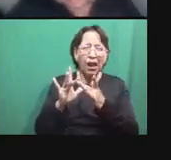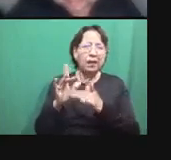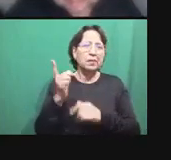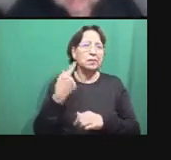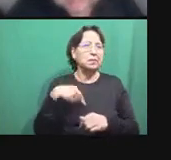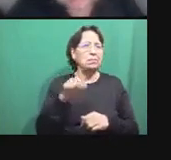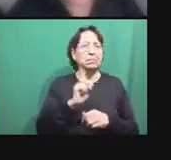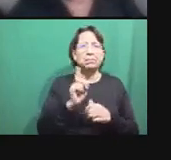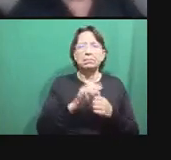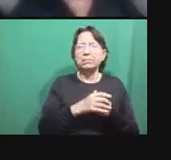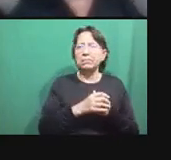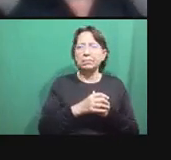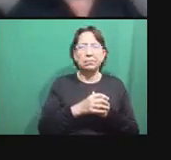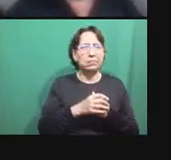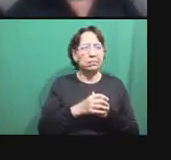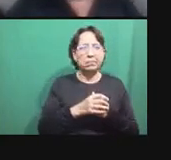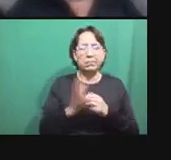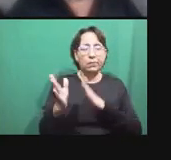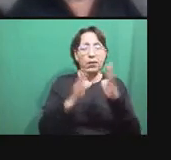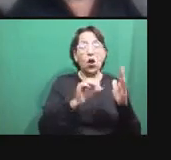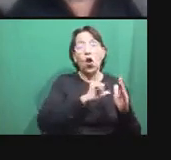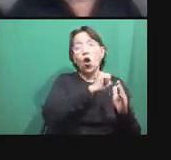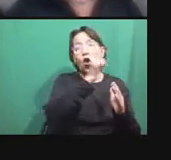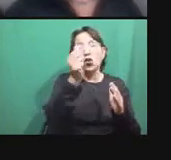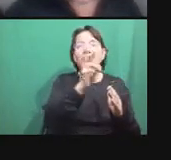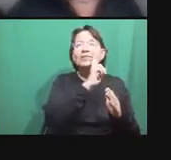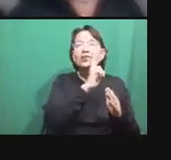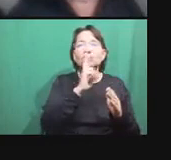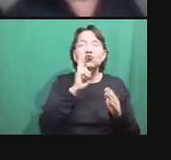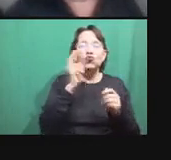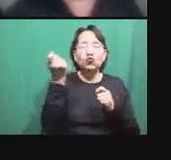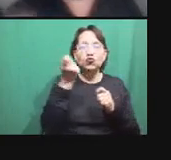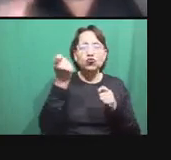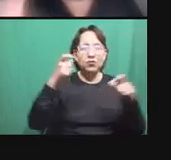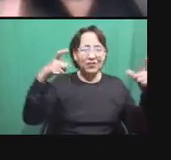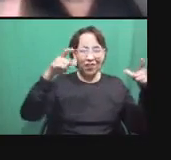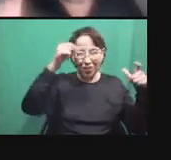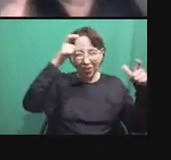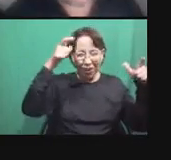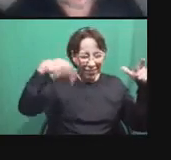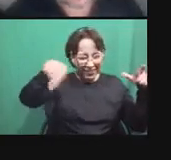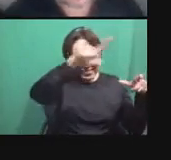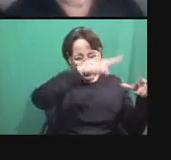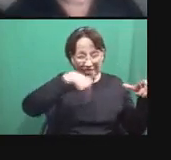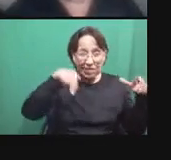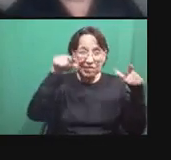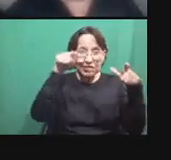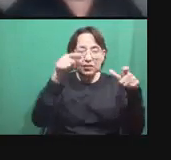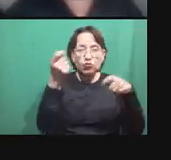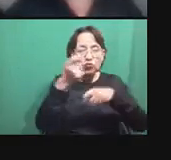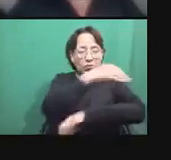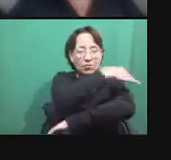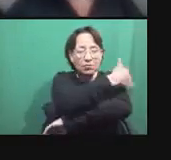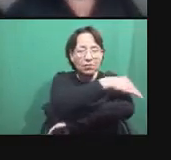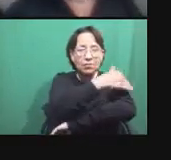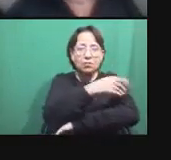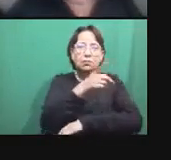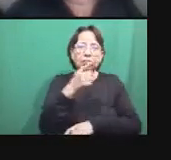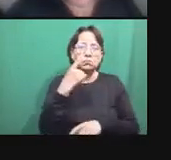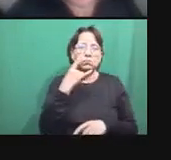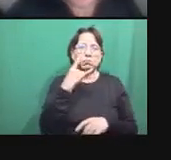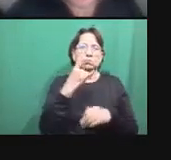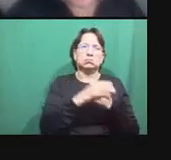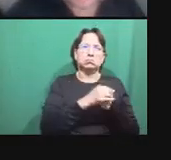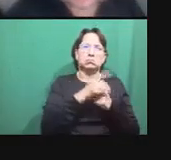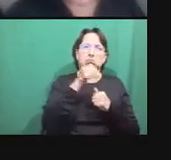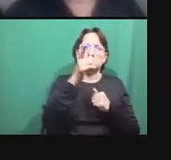queda cerca a la Plaza de Toros, llegando al Museo Nacional, la Carrera Sexta, es profundamente interesante, dado que empezó a generarse